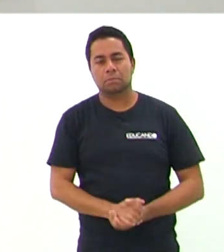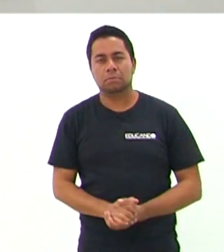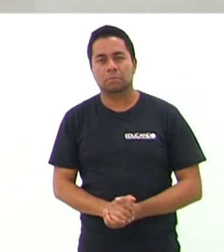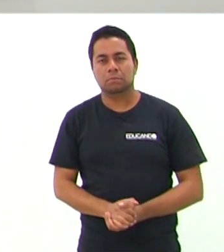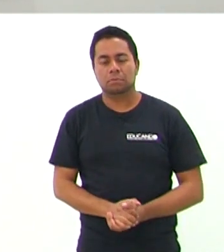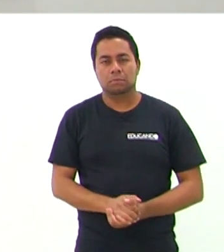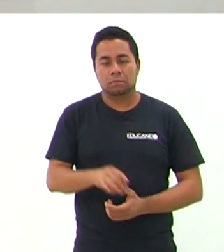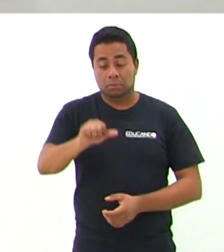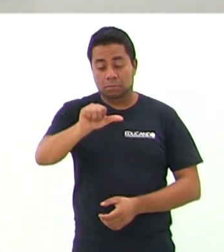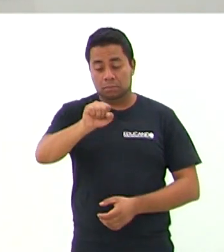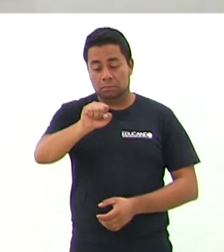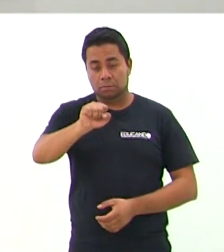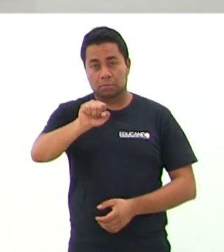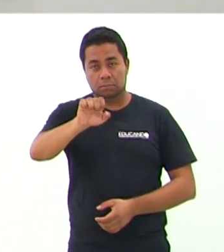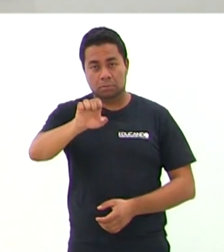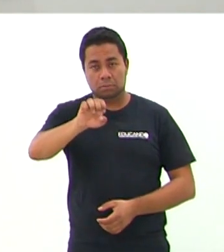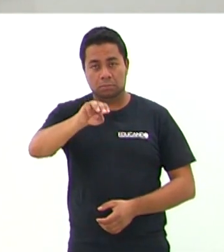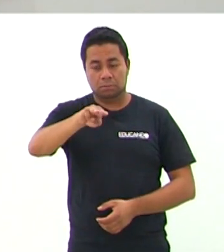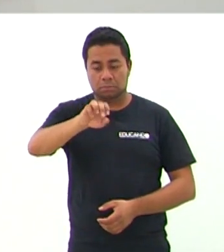Asemejar,